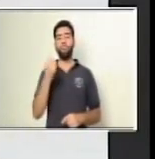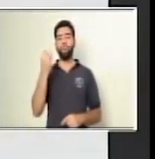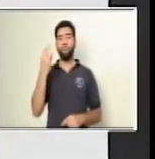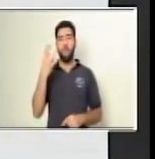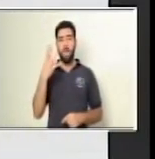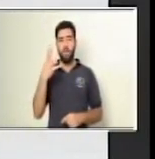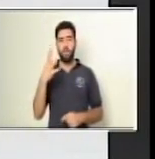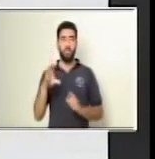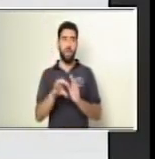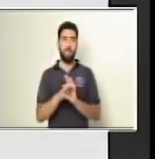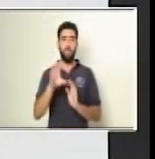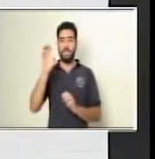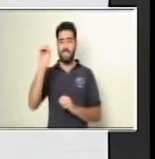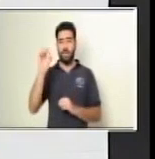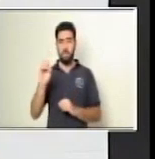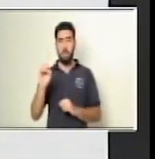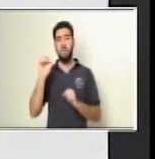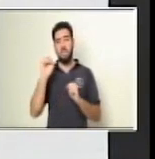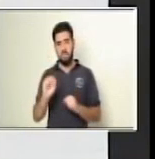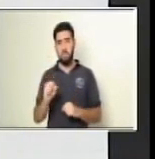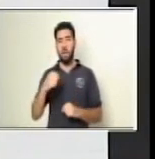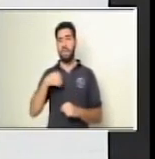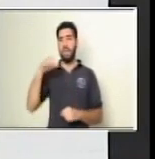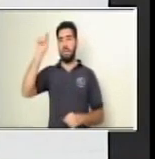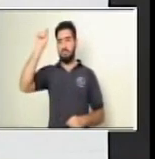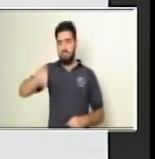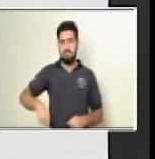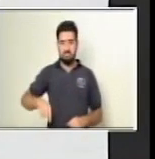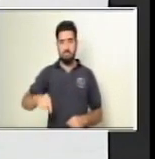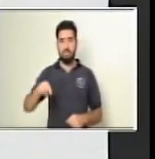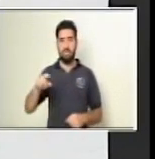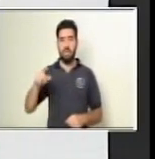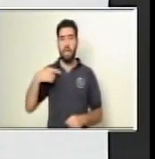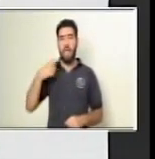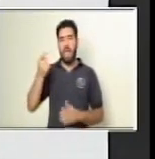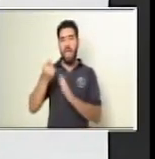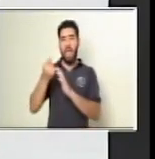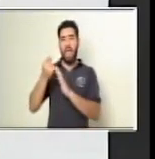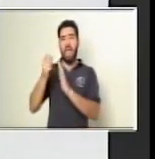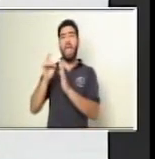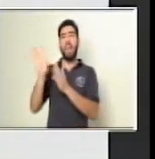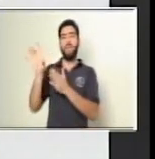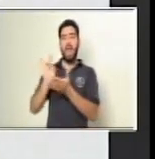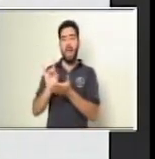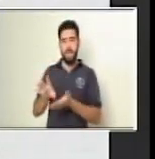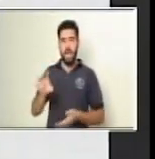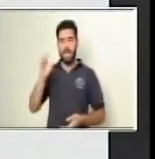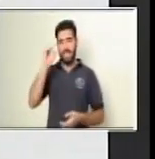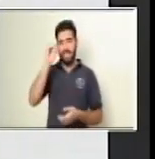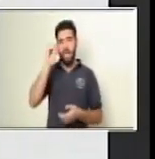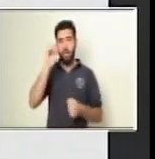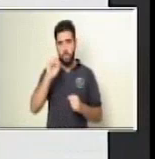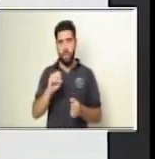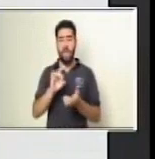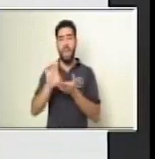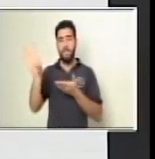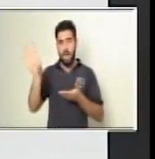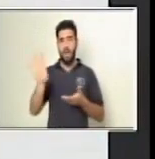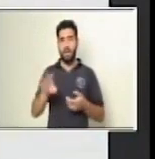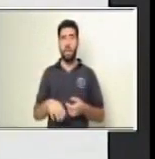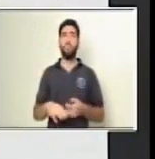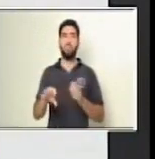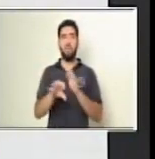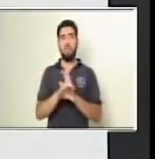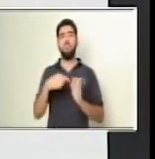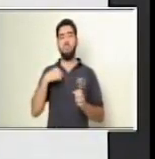en ceros, podemos anular la misma cantidad de ceros que tengan similares. En este caso,